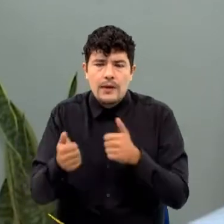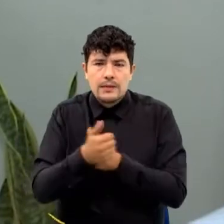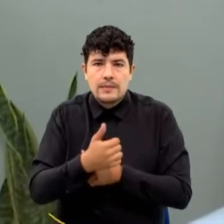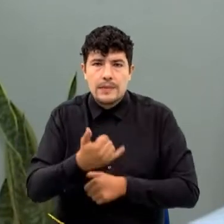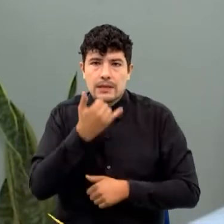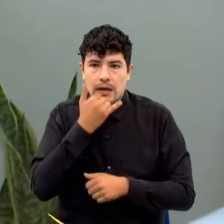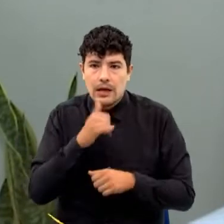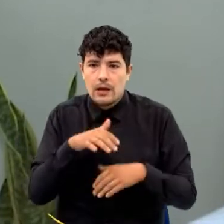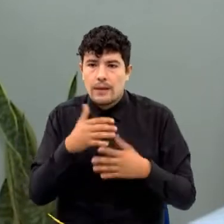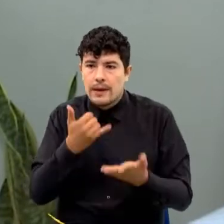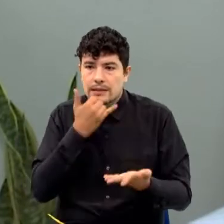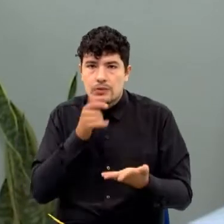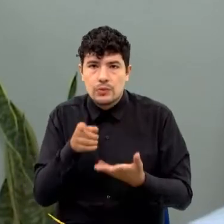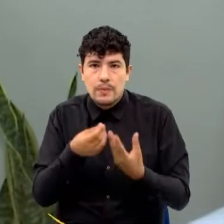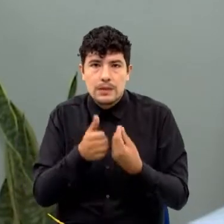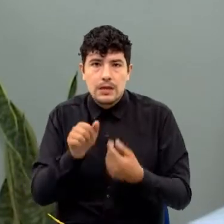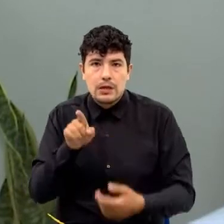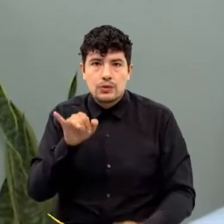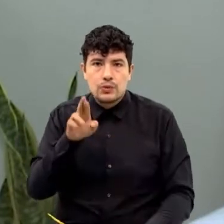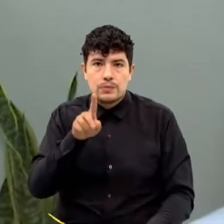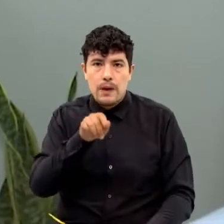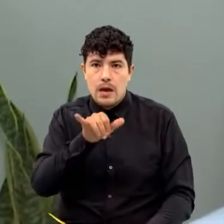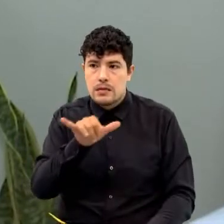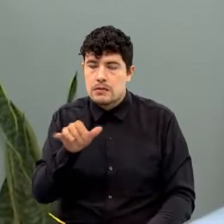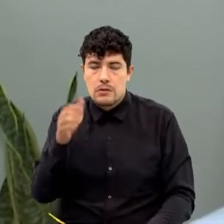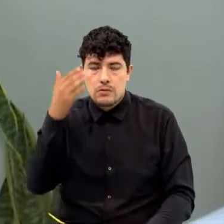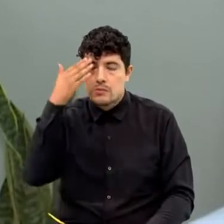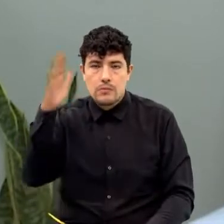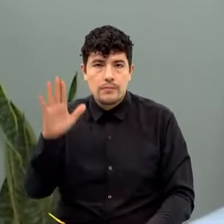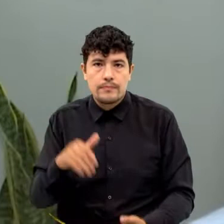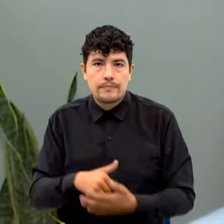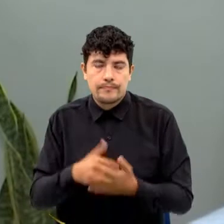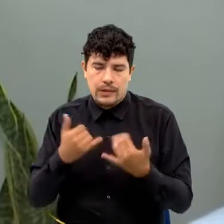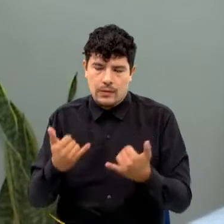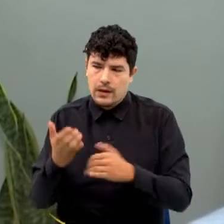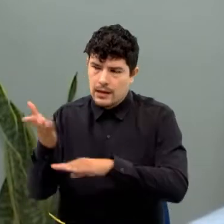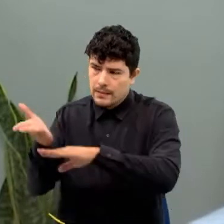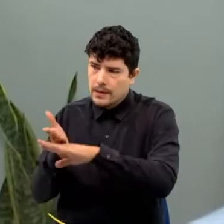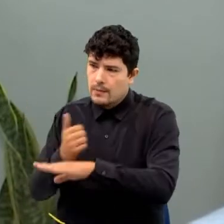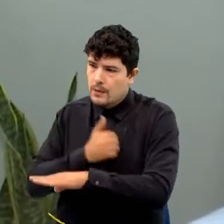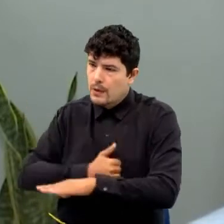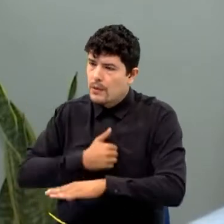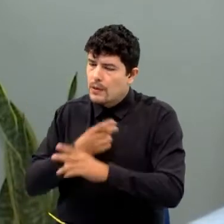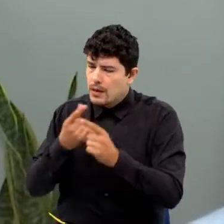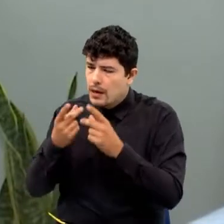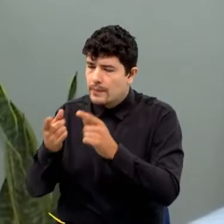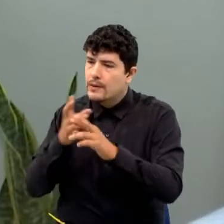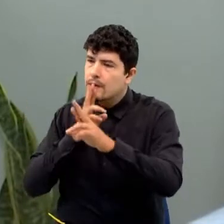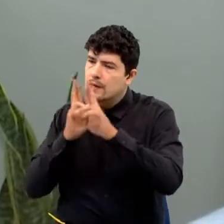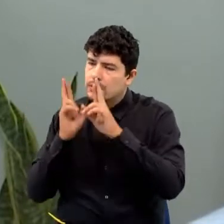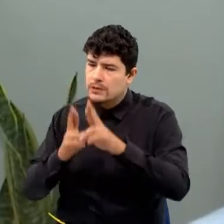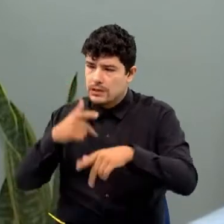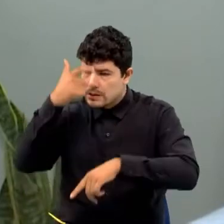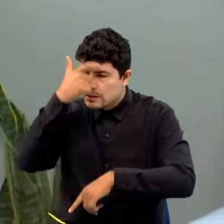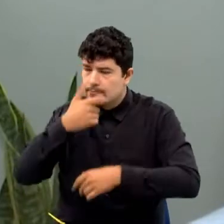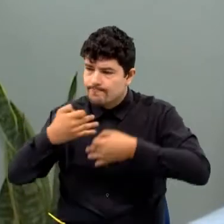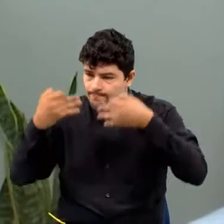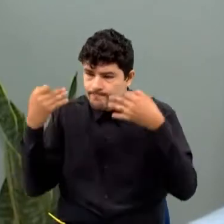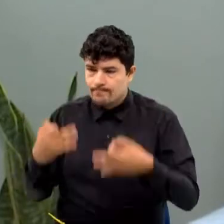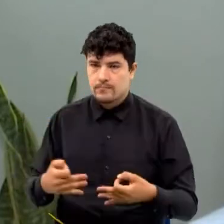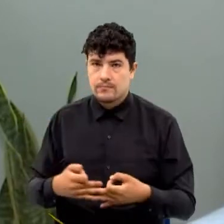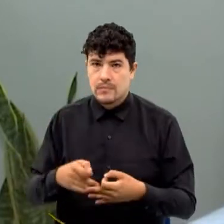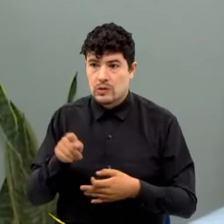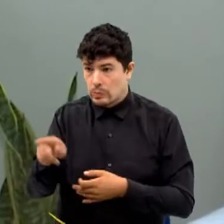ocurrido con el caso de nuestra compañera Luz Dari Surmay. Les agradecemos la prontitud y la celeridad en esta investigación, y si hay